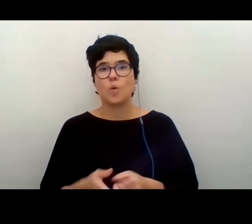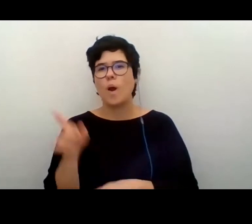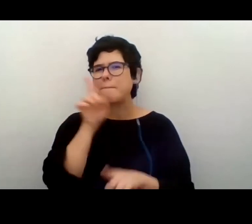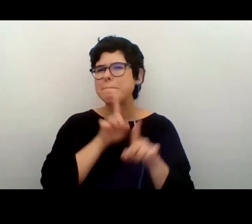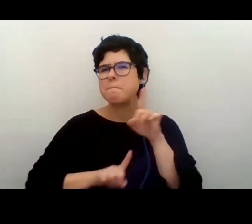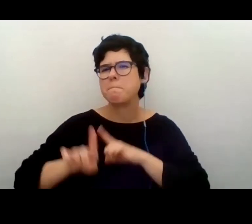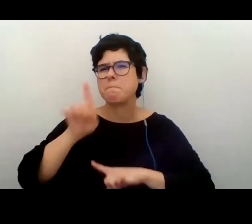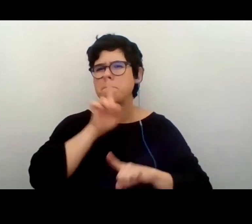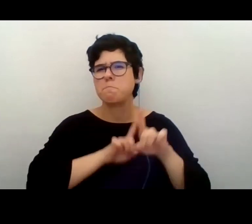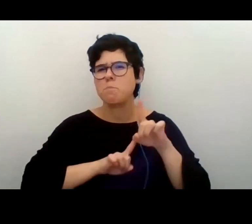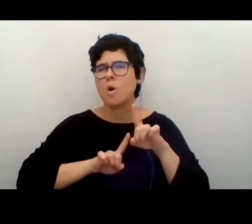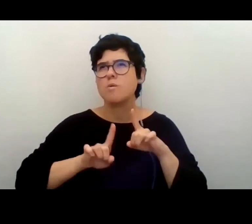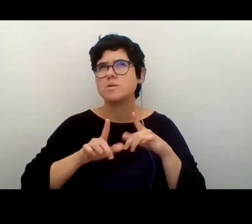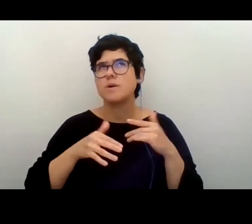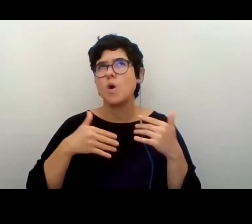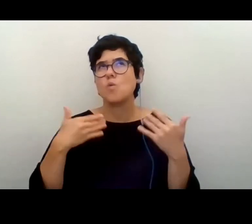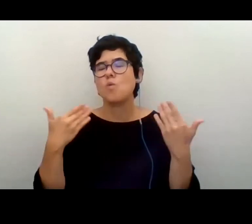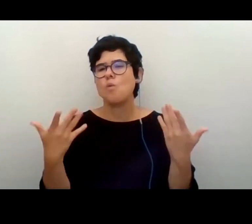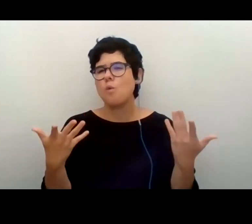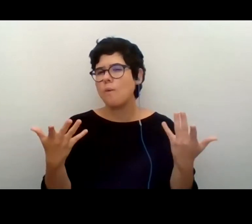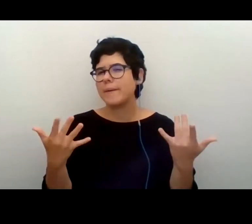es cualquier